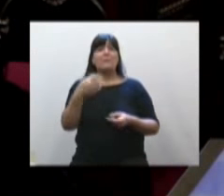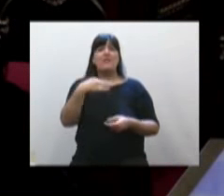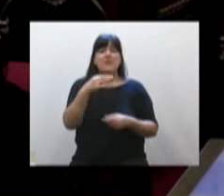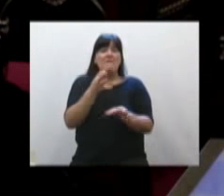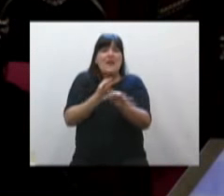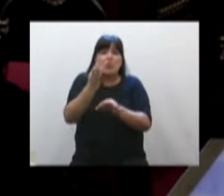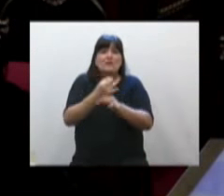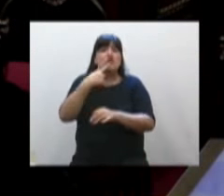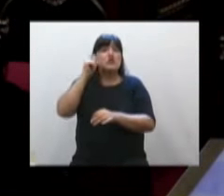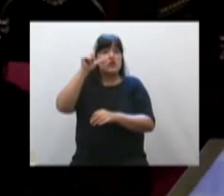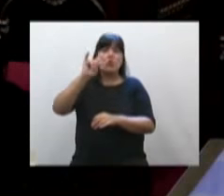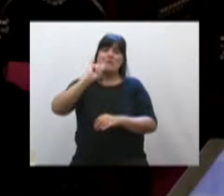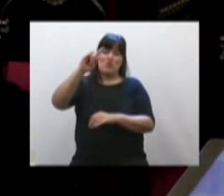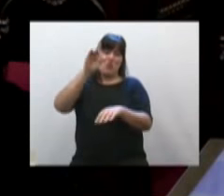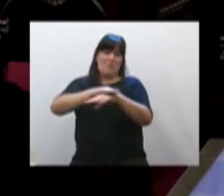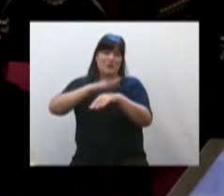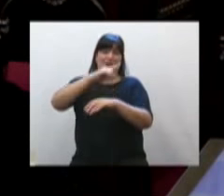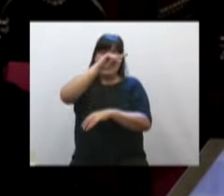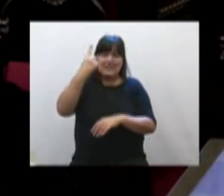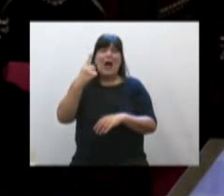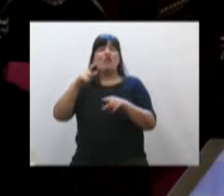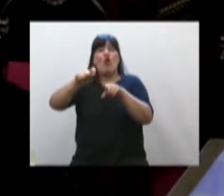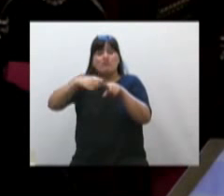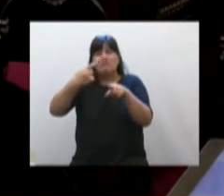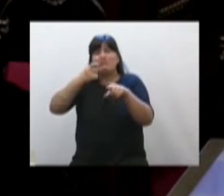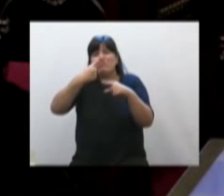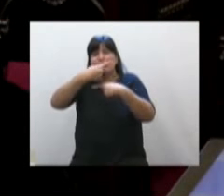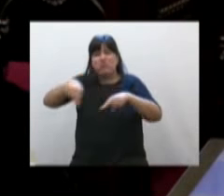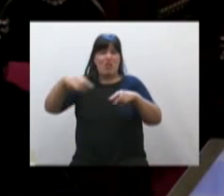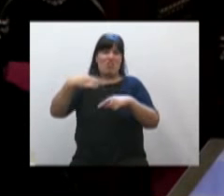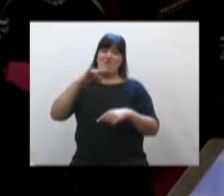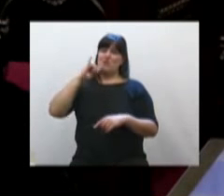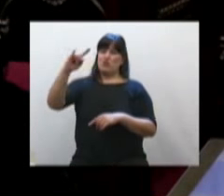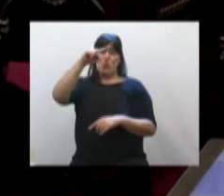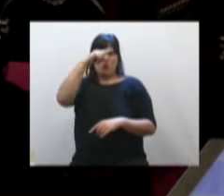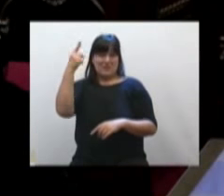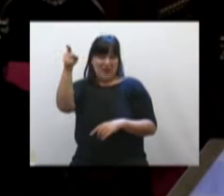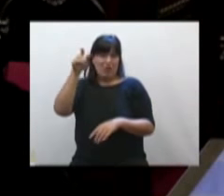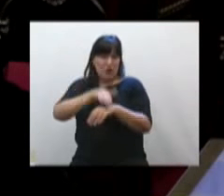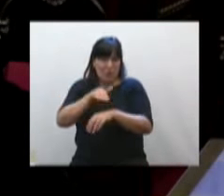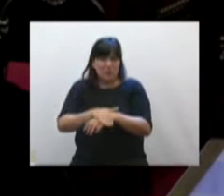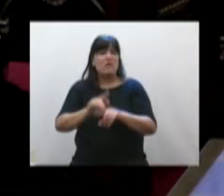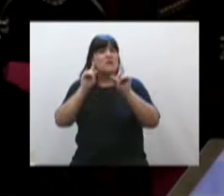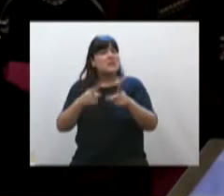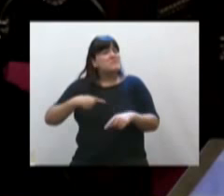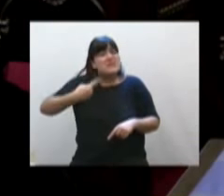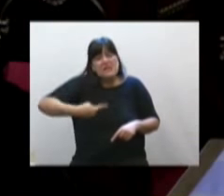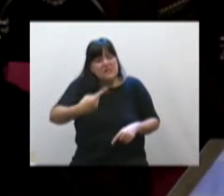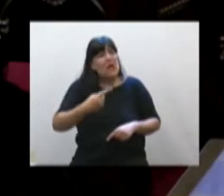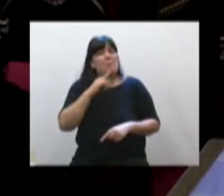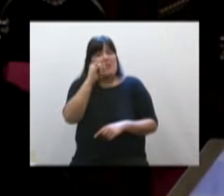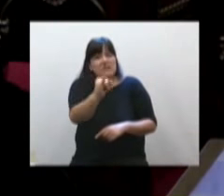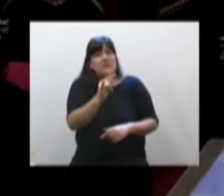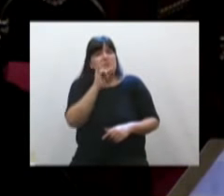con Paula, hay periodistas acreditados de la prensa internacional, de